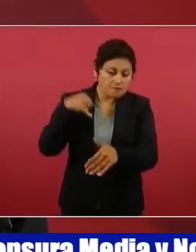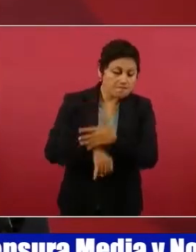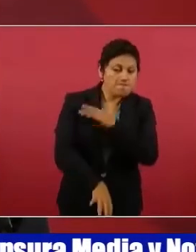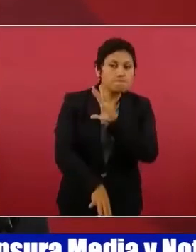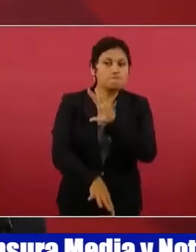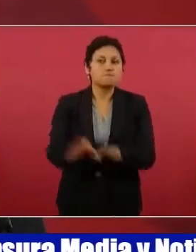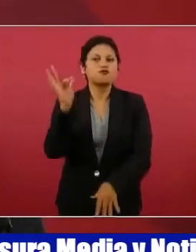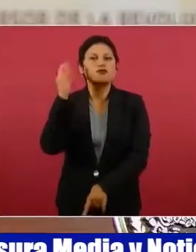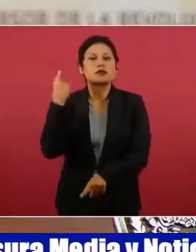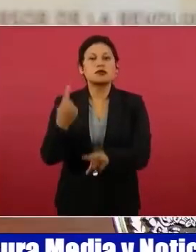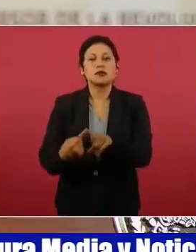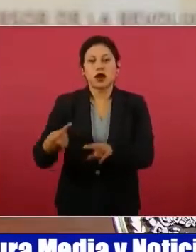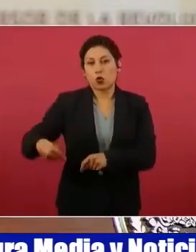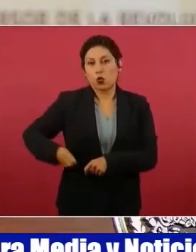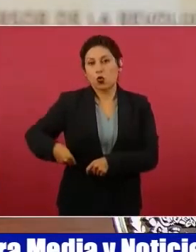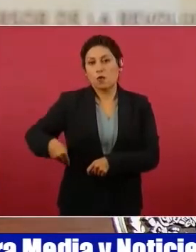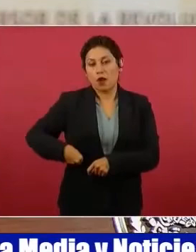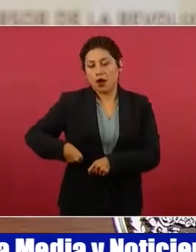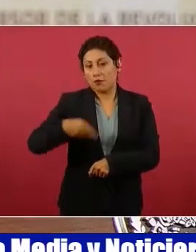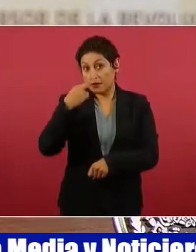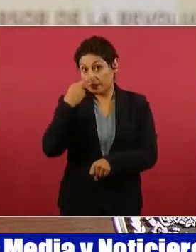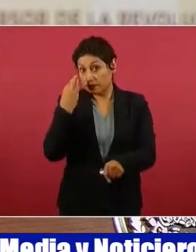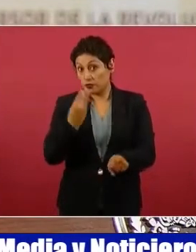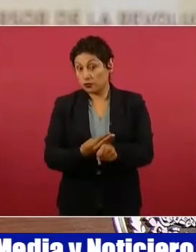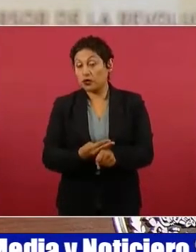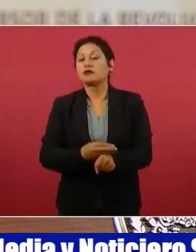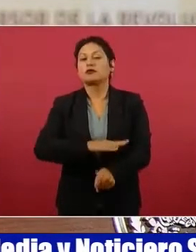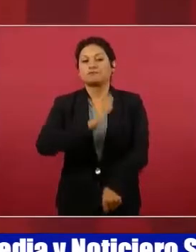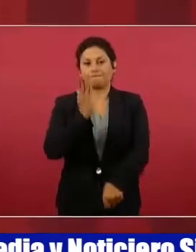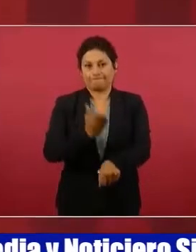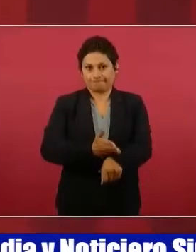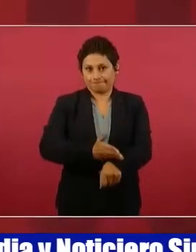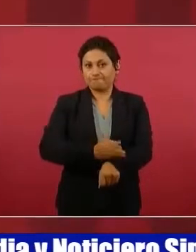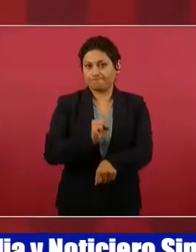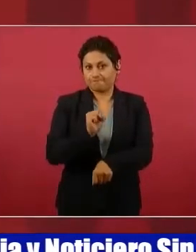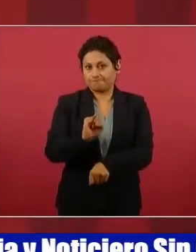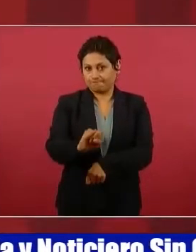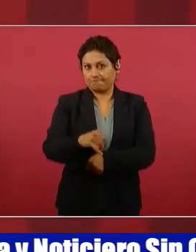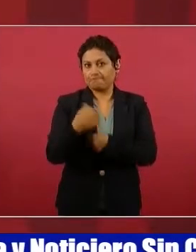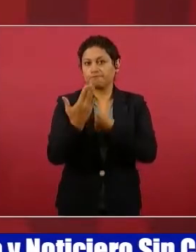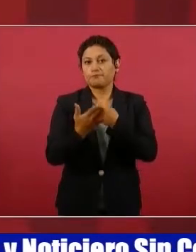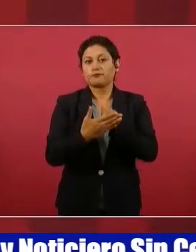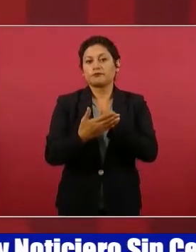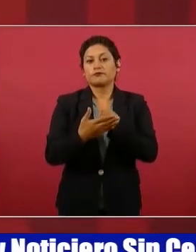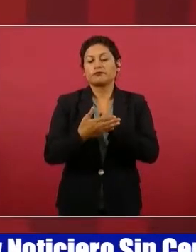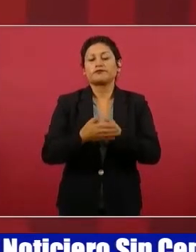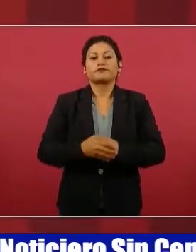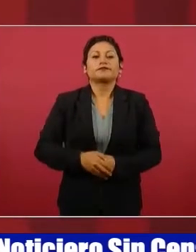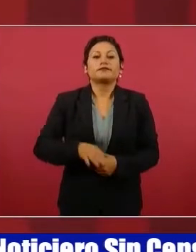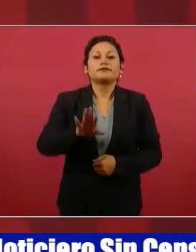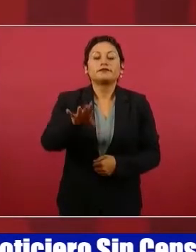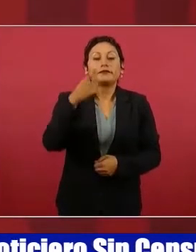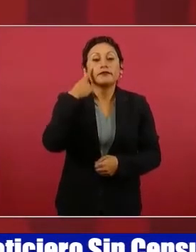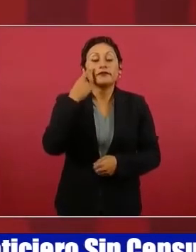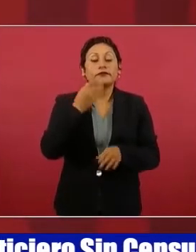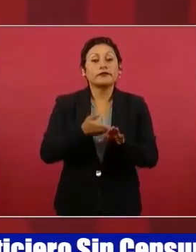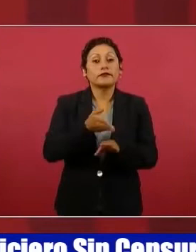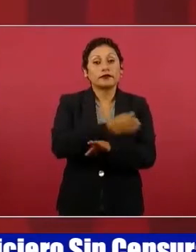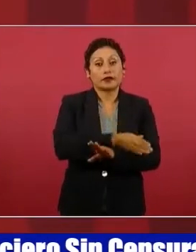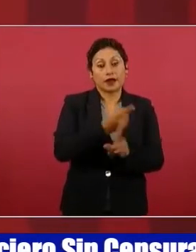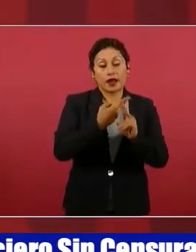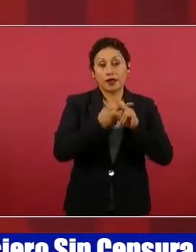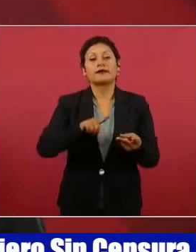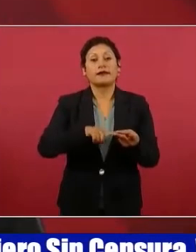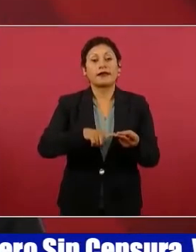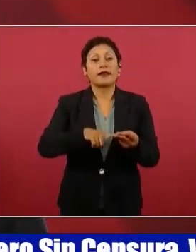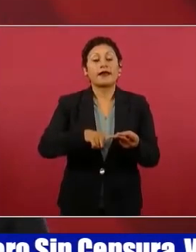terminó de dar en la torre a todos estos que pues van a decir que no creen en el periodismo militante, pero